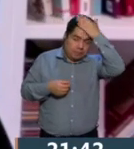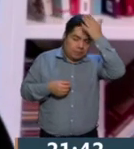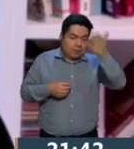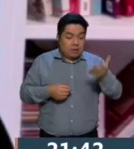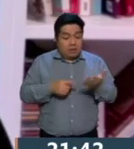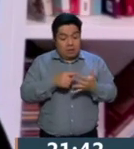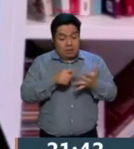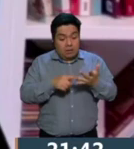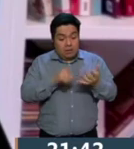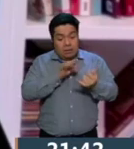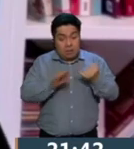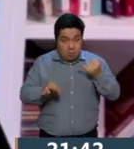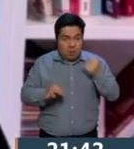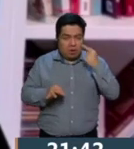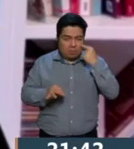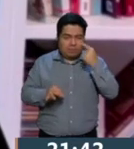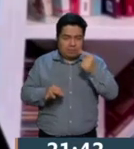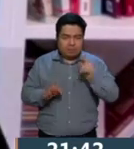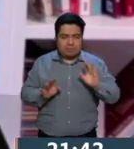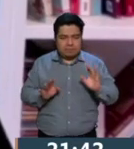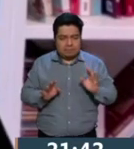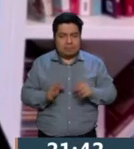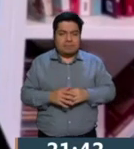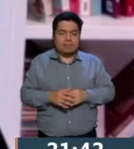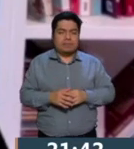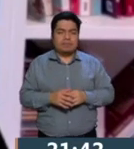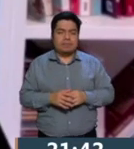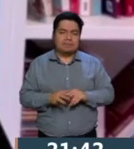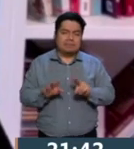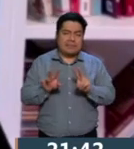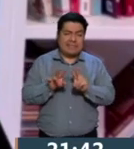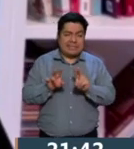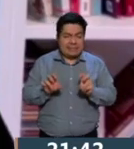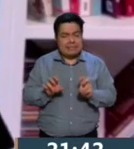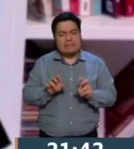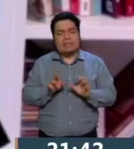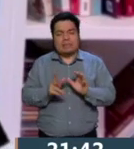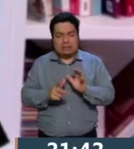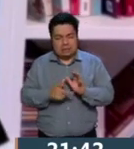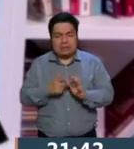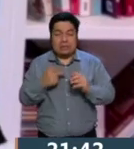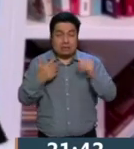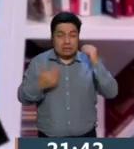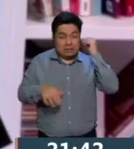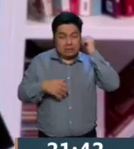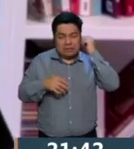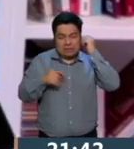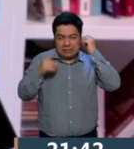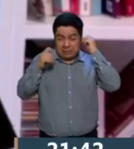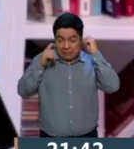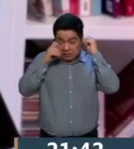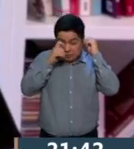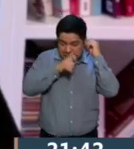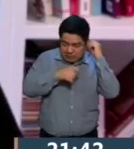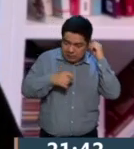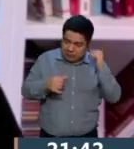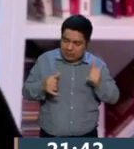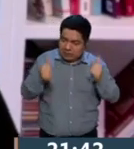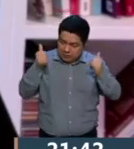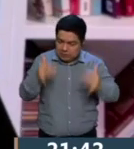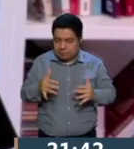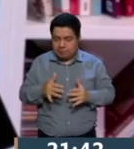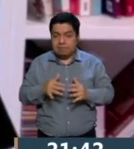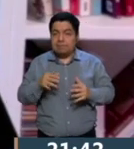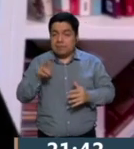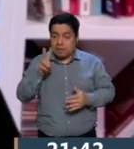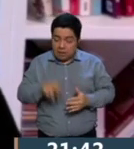cerrando con esto, Braulio, sí déjame decirte que es un tema, insisto, tan delicado, tan valioso,